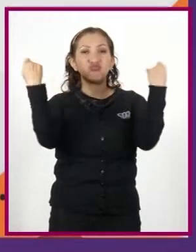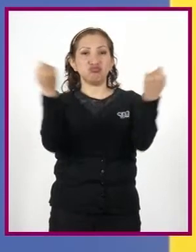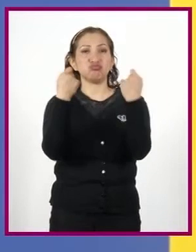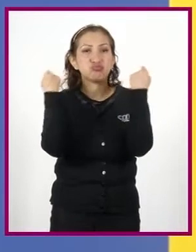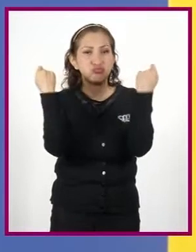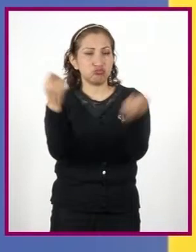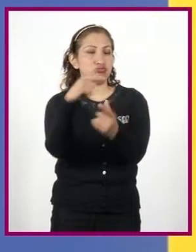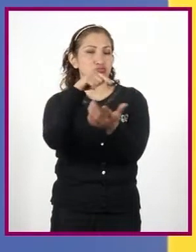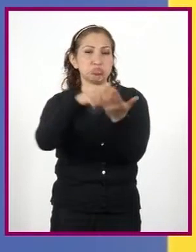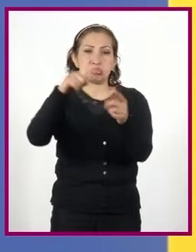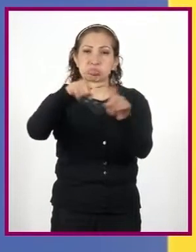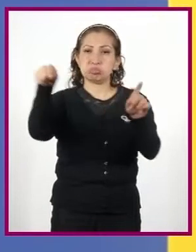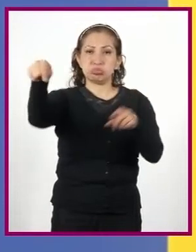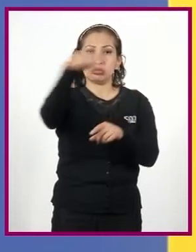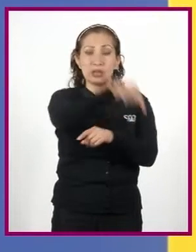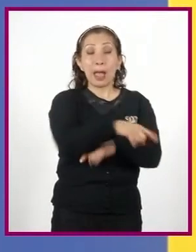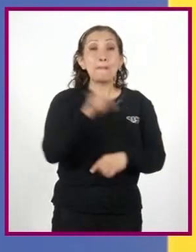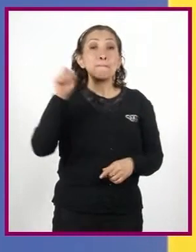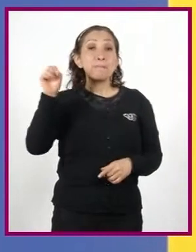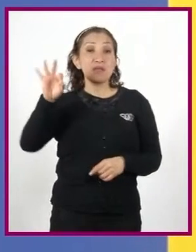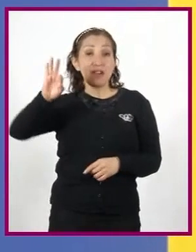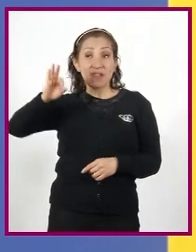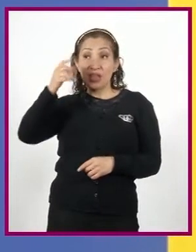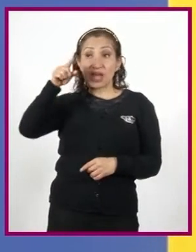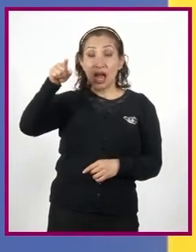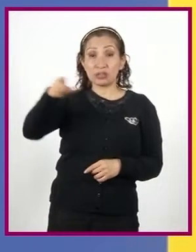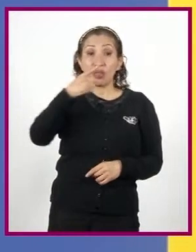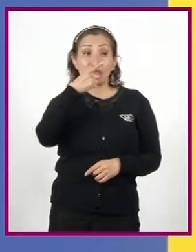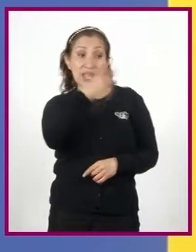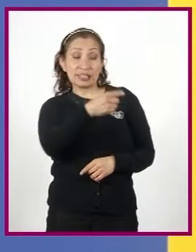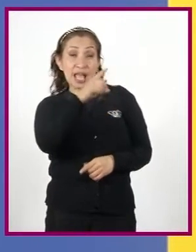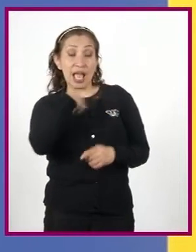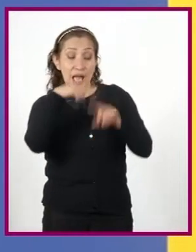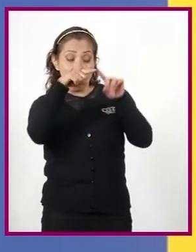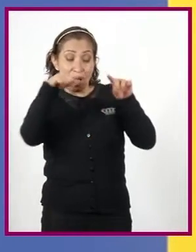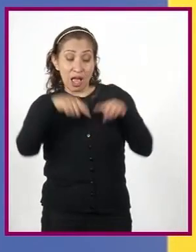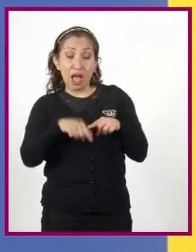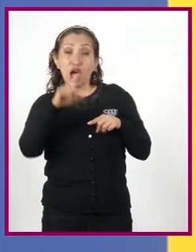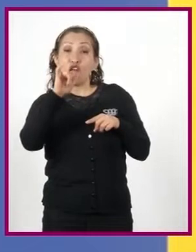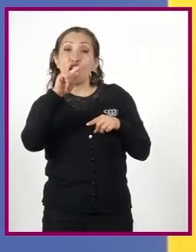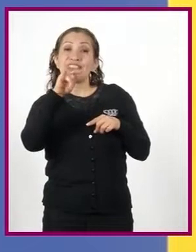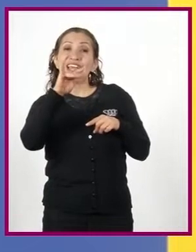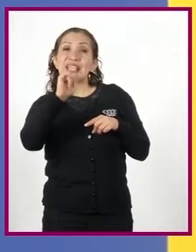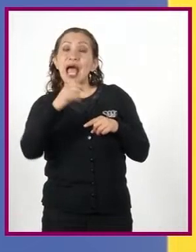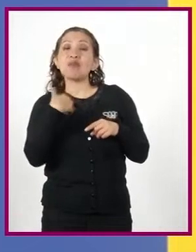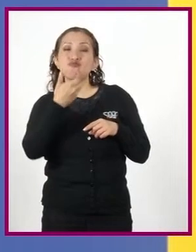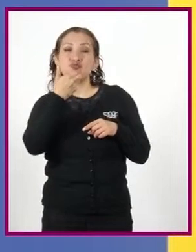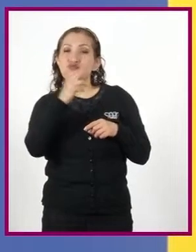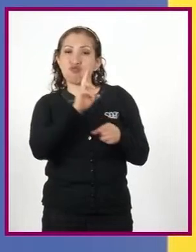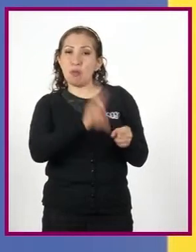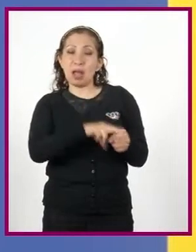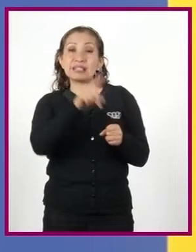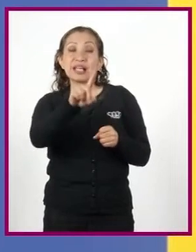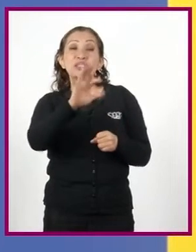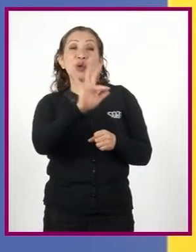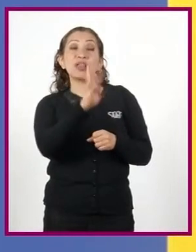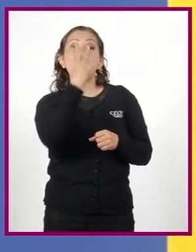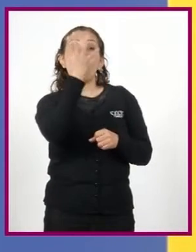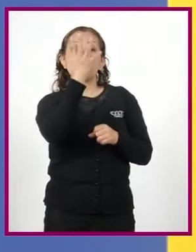festivales. La misma federación menciona que la lotería tradicional consta de 54